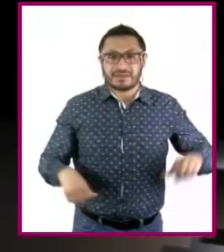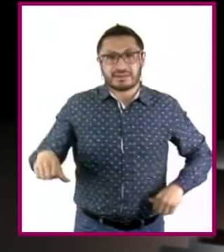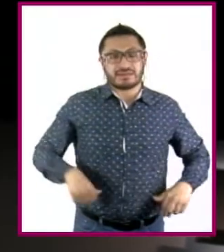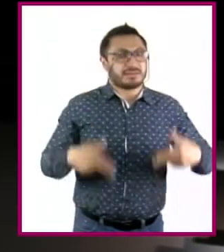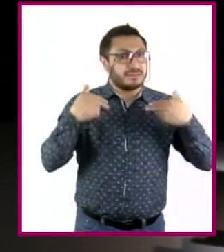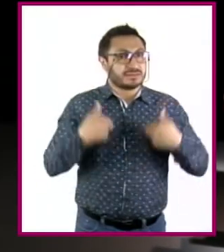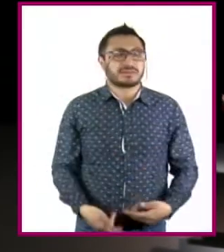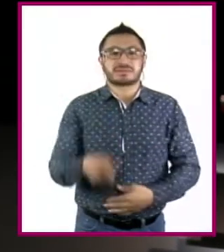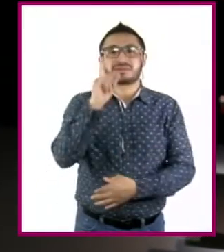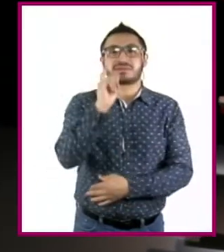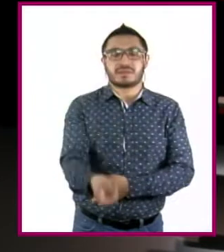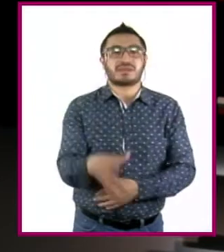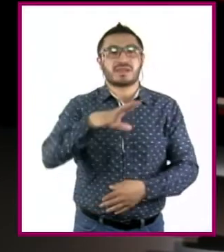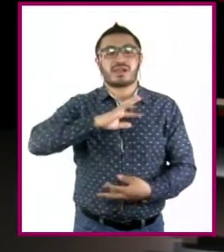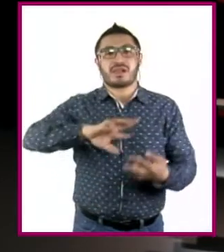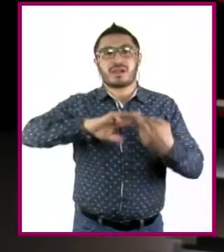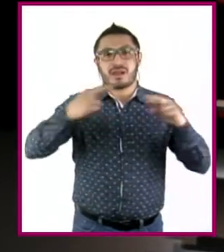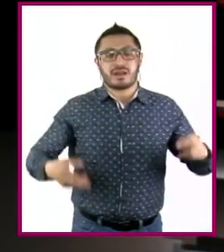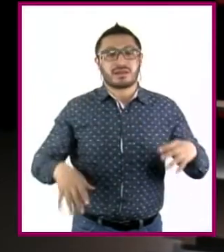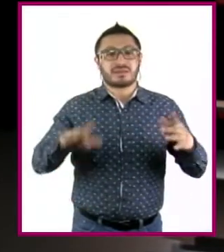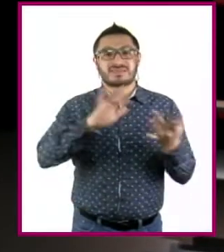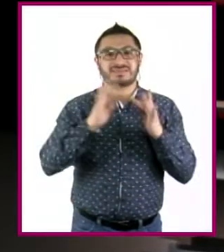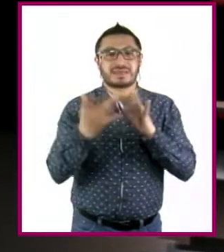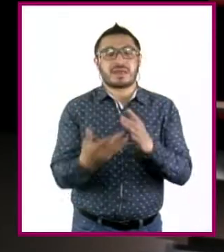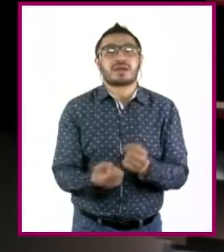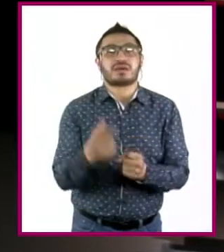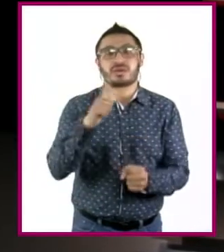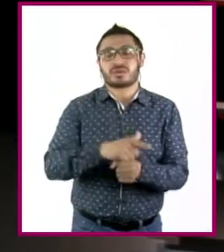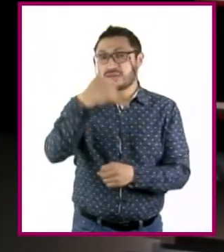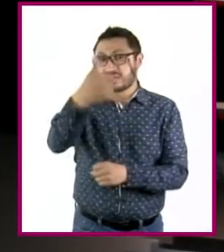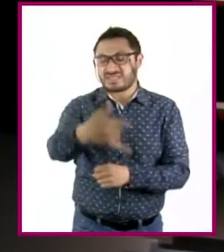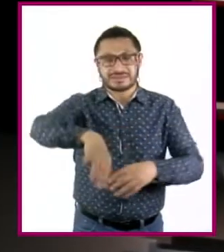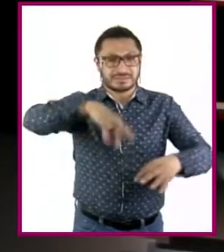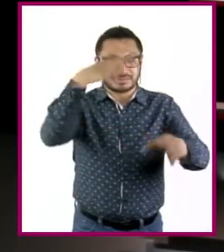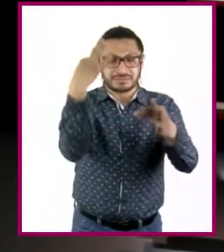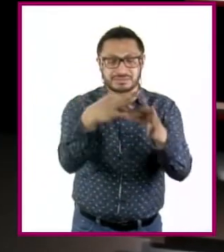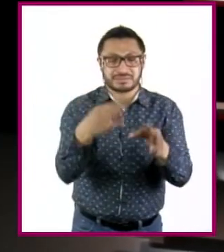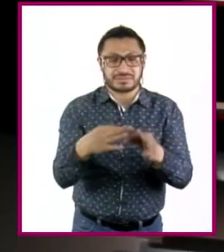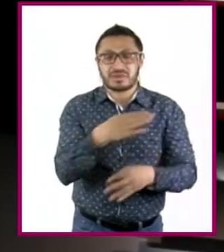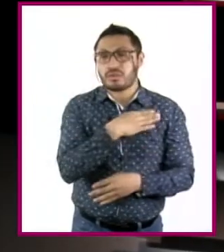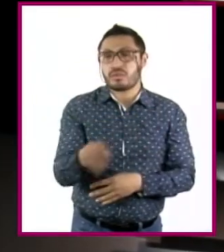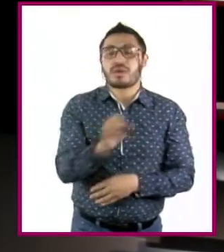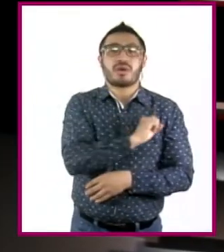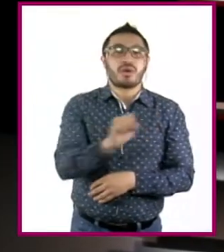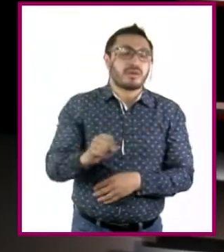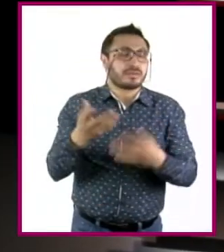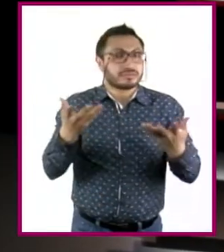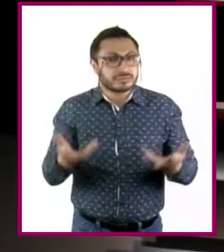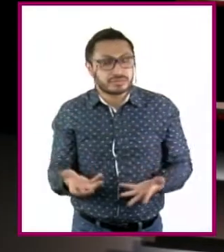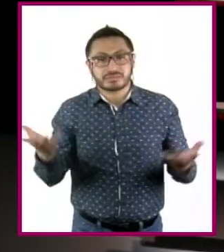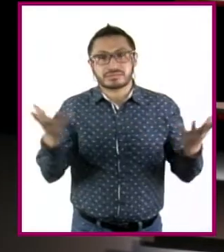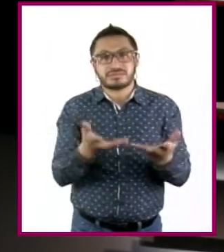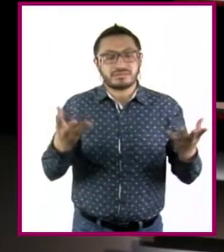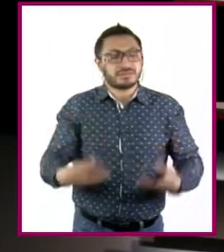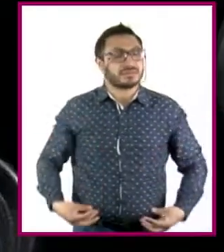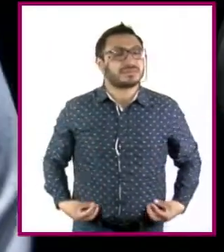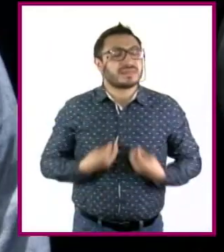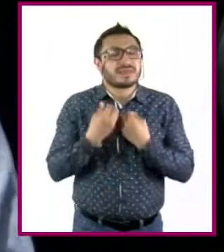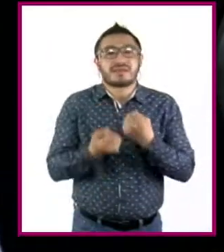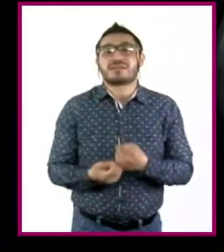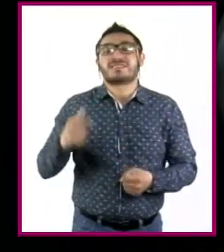humanas están relacionadas con la interacción social y la determinación de lo que es bueno o malo hacer en la vida social.